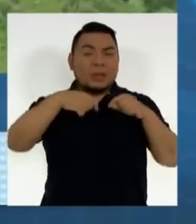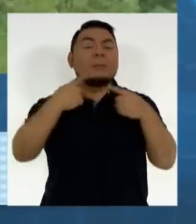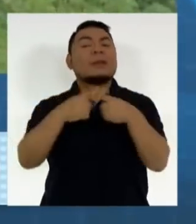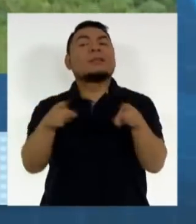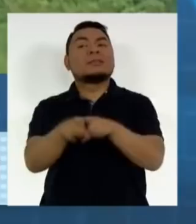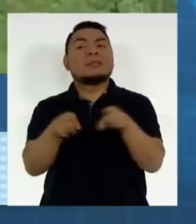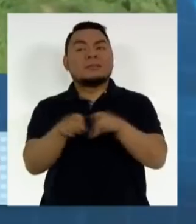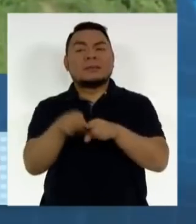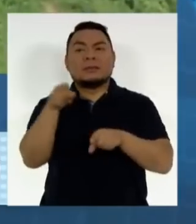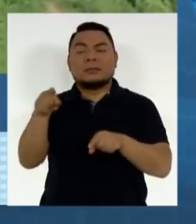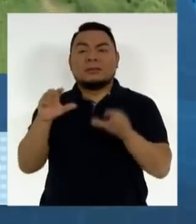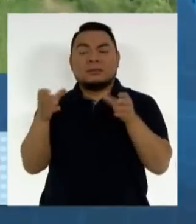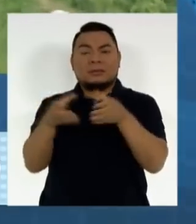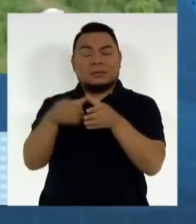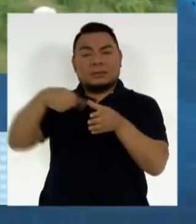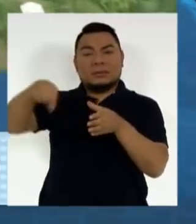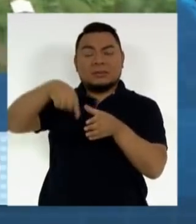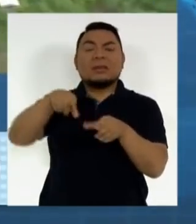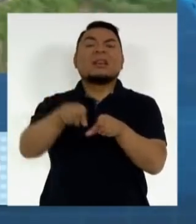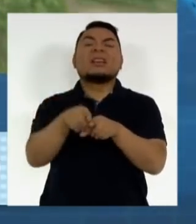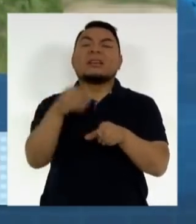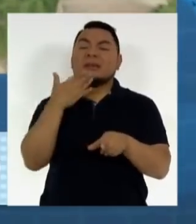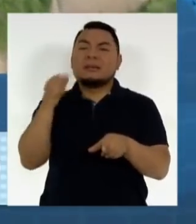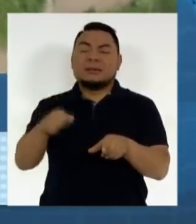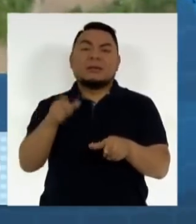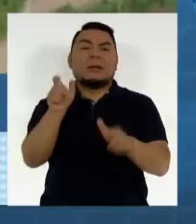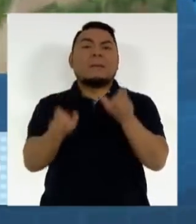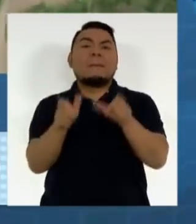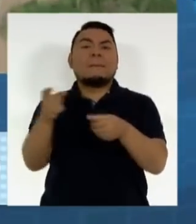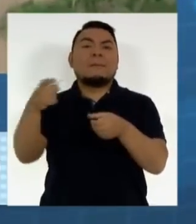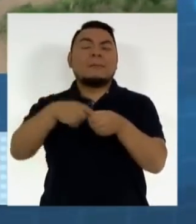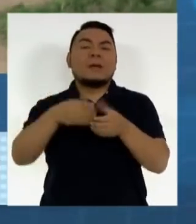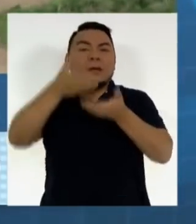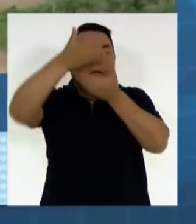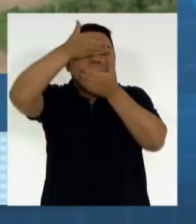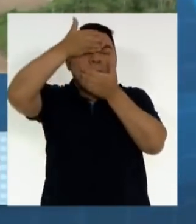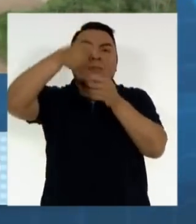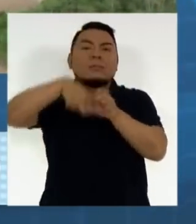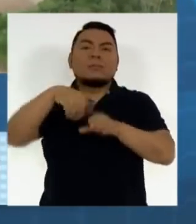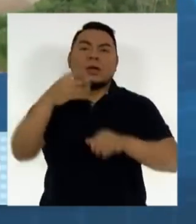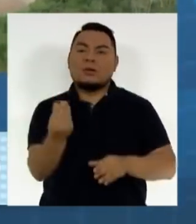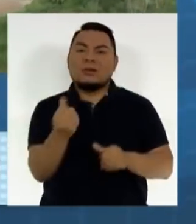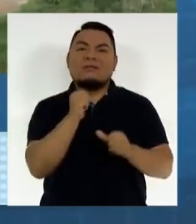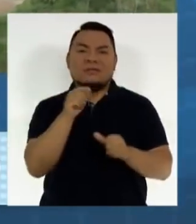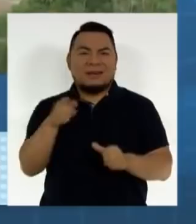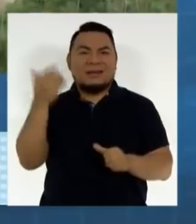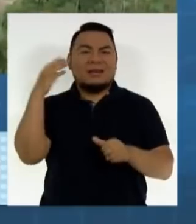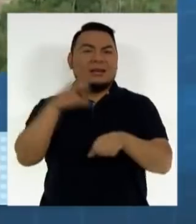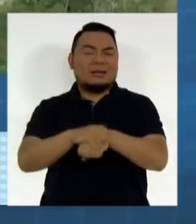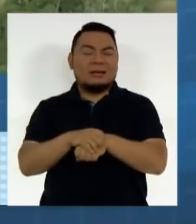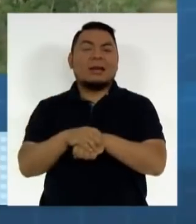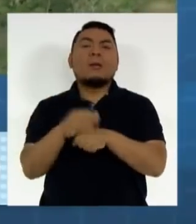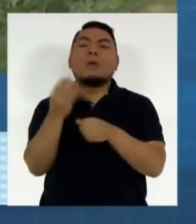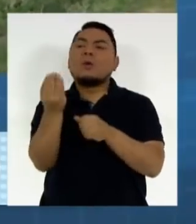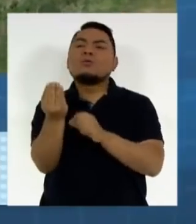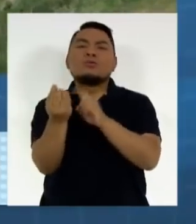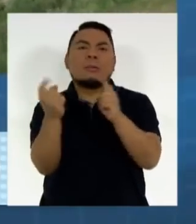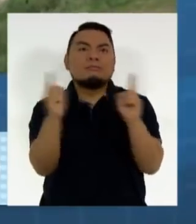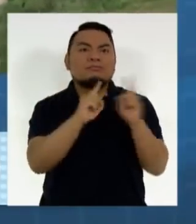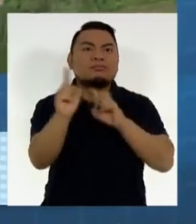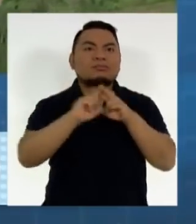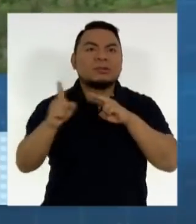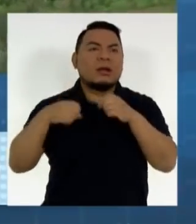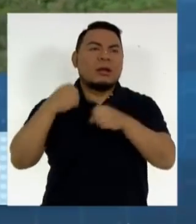también con lo referido a los ataques por parte de miembros permanentes de Sendero Luminoso? Nos estaba